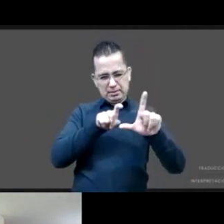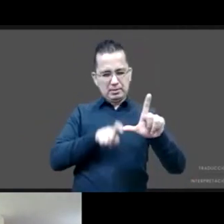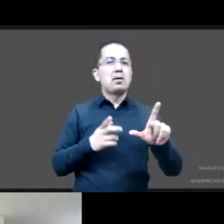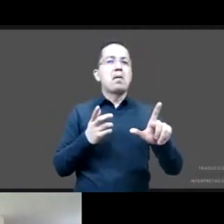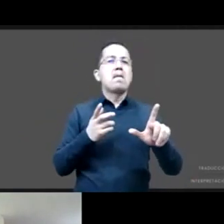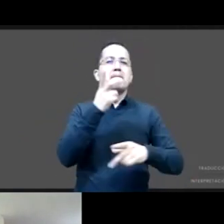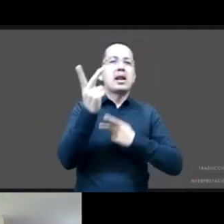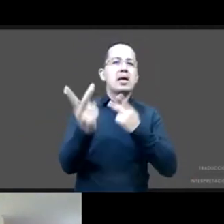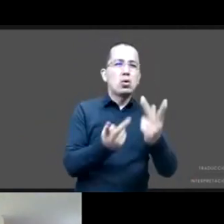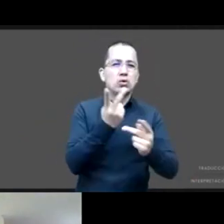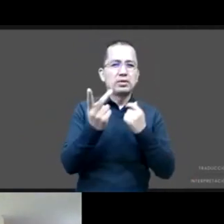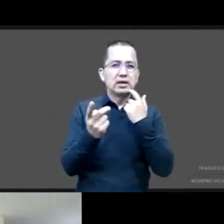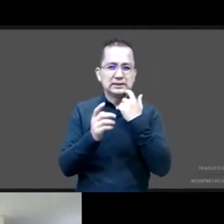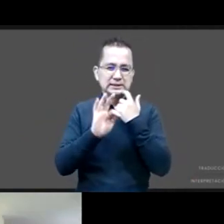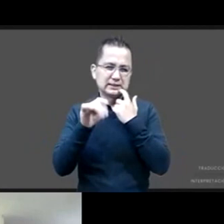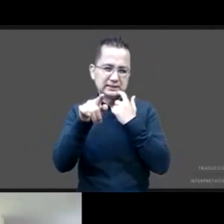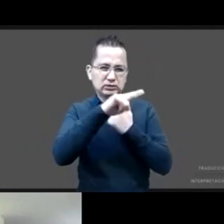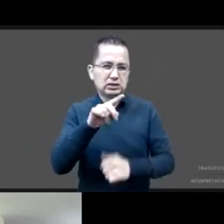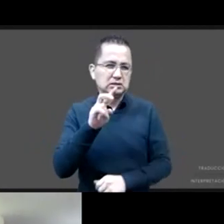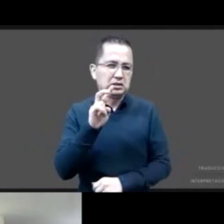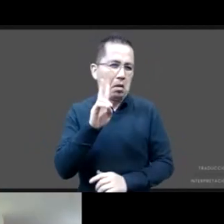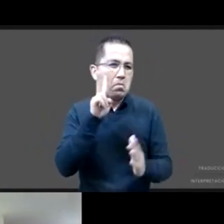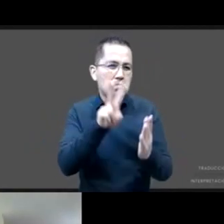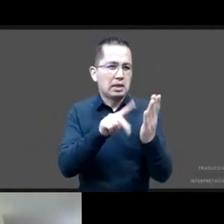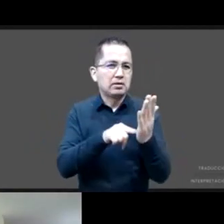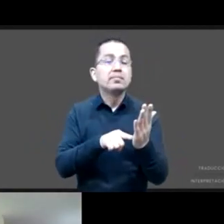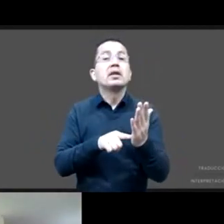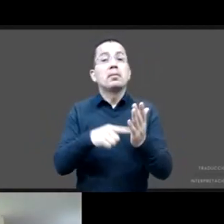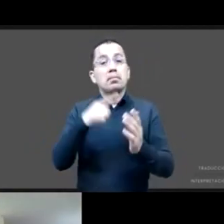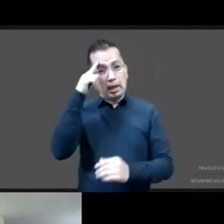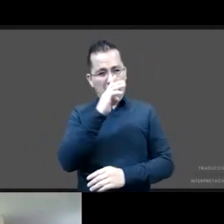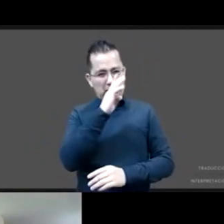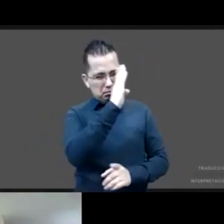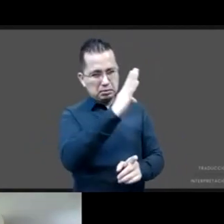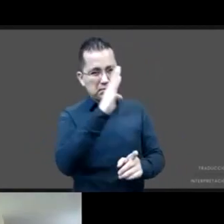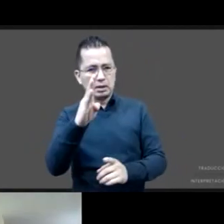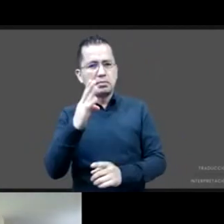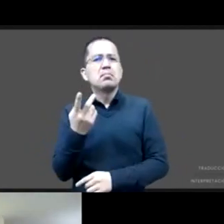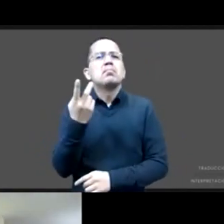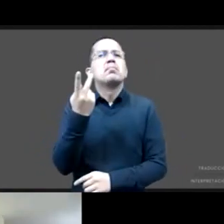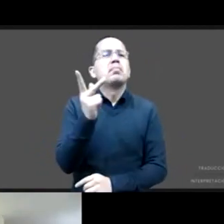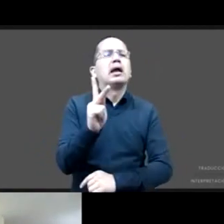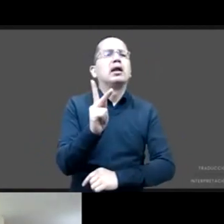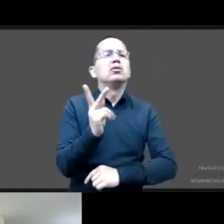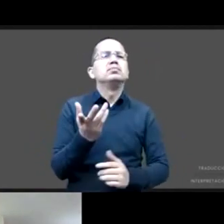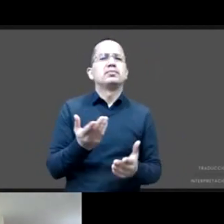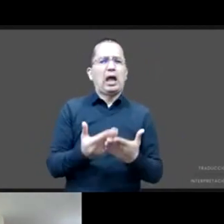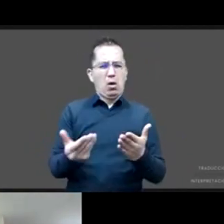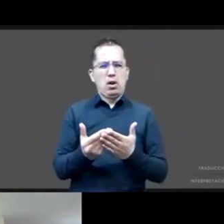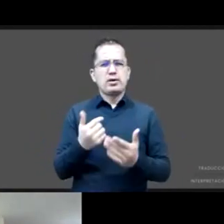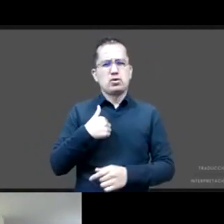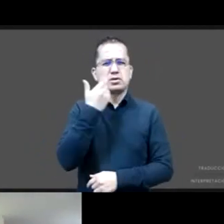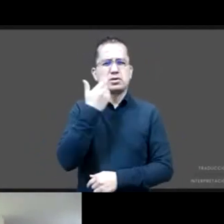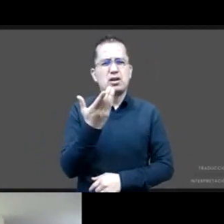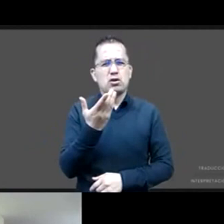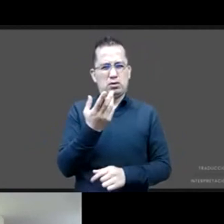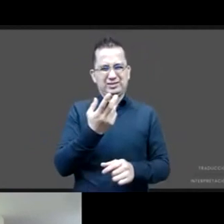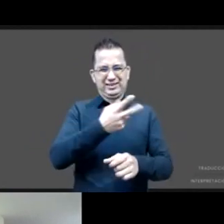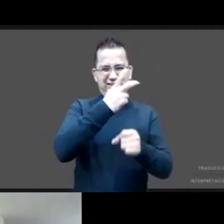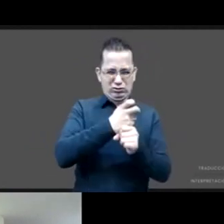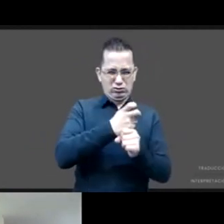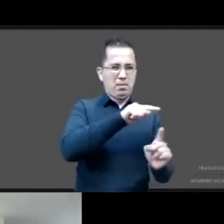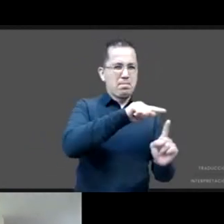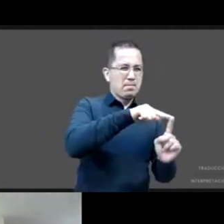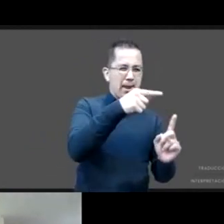habrán visto algunas que tienen que ver con ustedes muy específicamente pero que esta segunda ronda de intervenciones también puedan